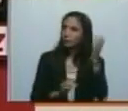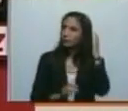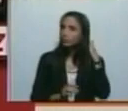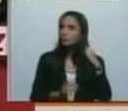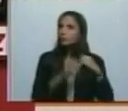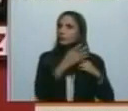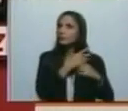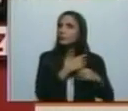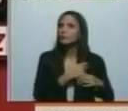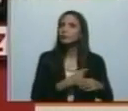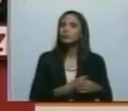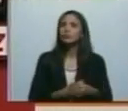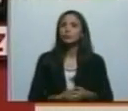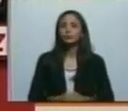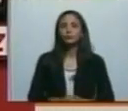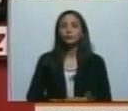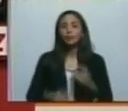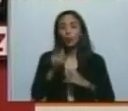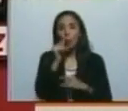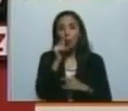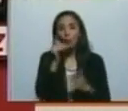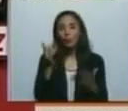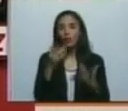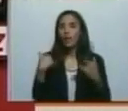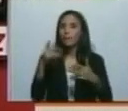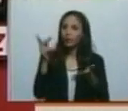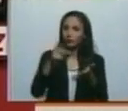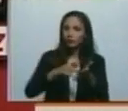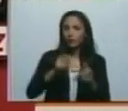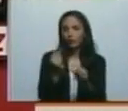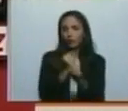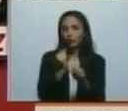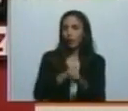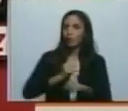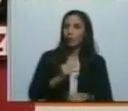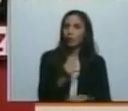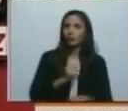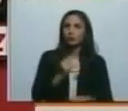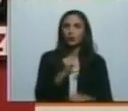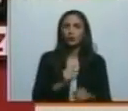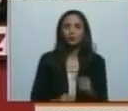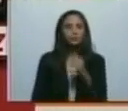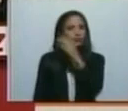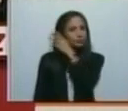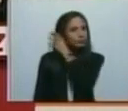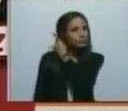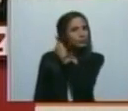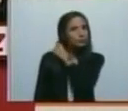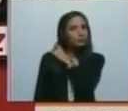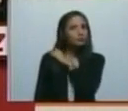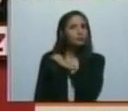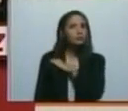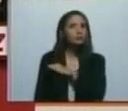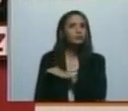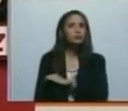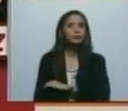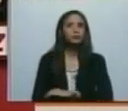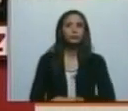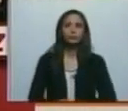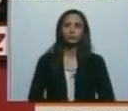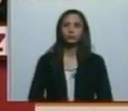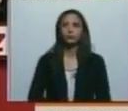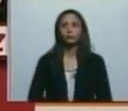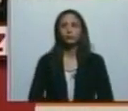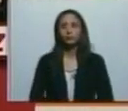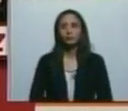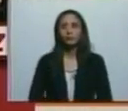un funcionario de inteligencia de la policía. Y ellos lo mandan a buscar porque el señor Díaz Pimentel es de